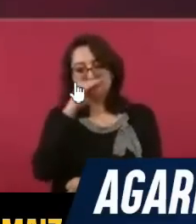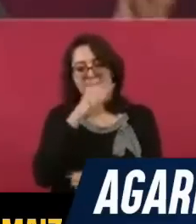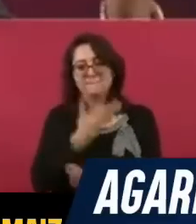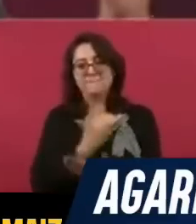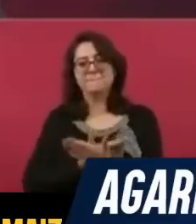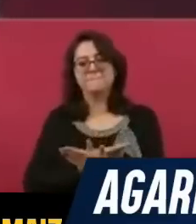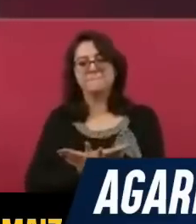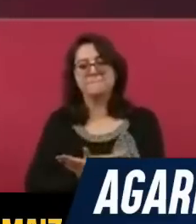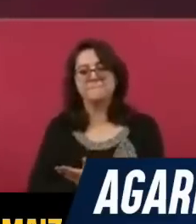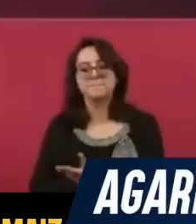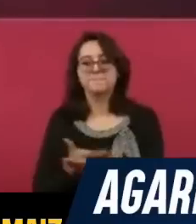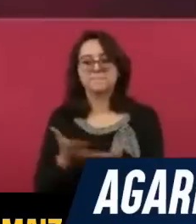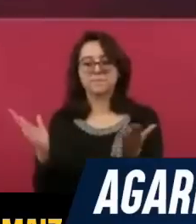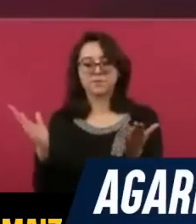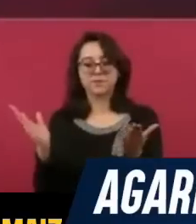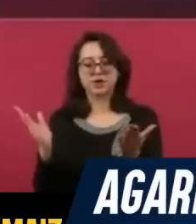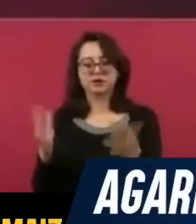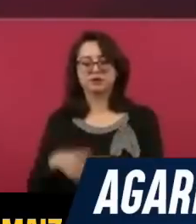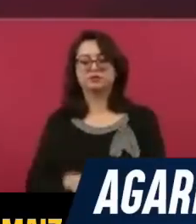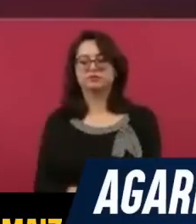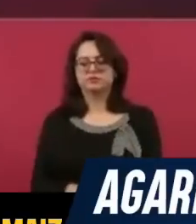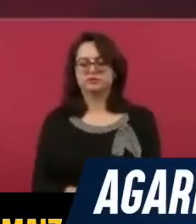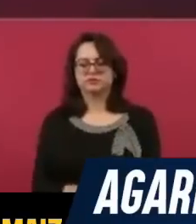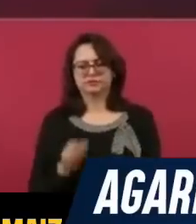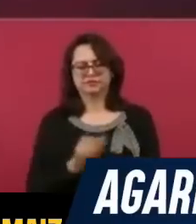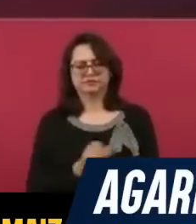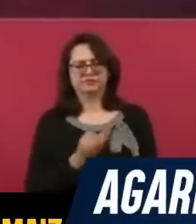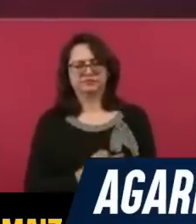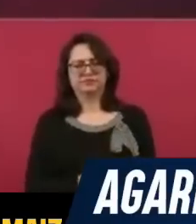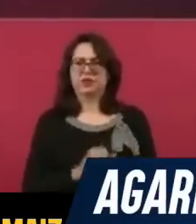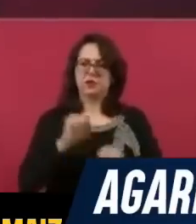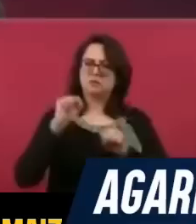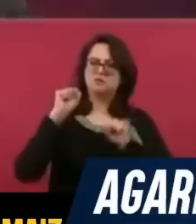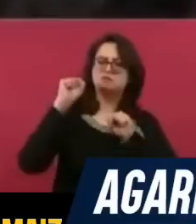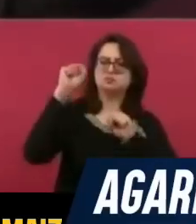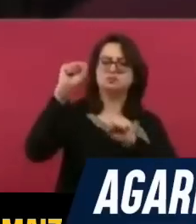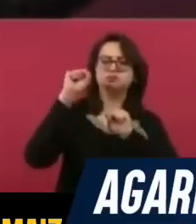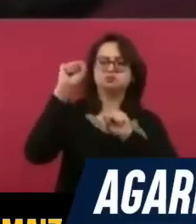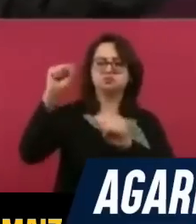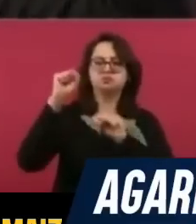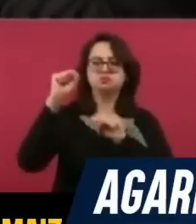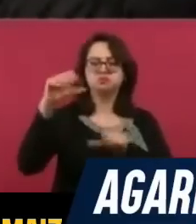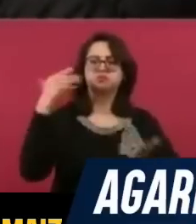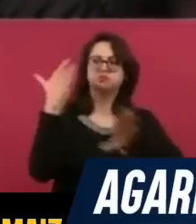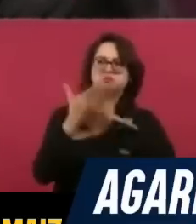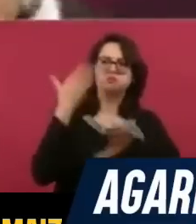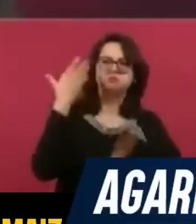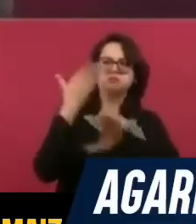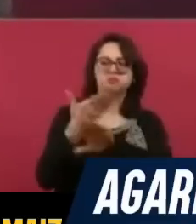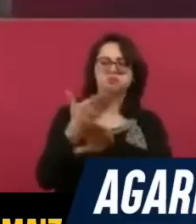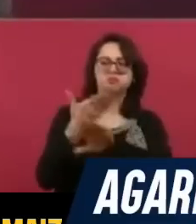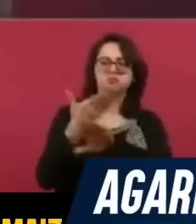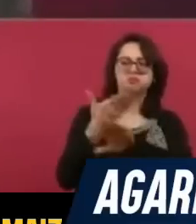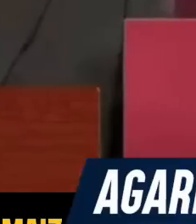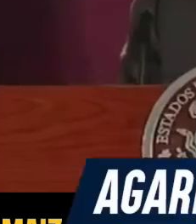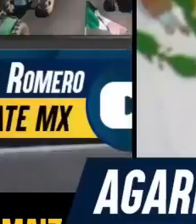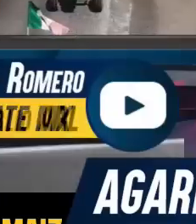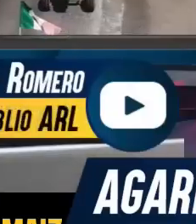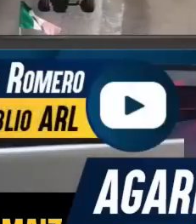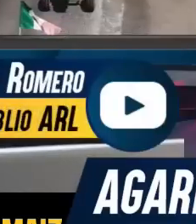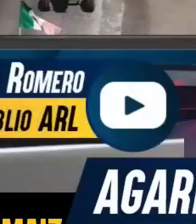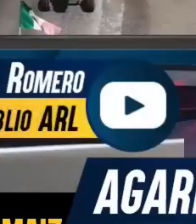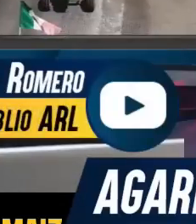Quiénes son los inconformes Pues los que se quedaron con todos los subsidios